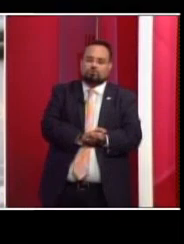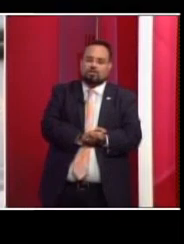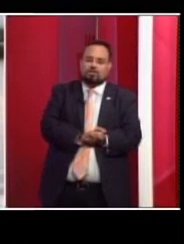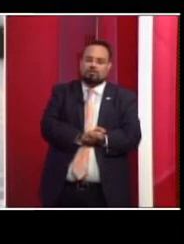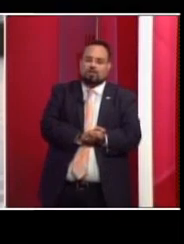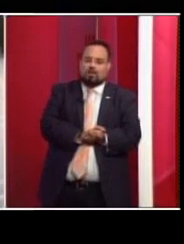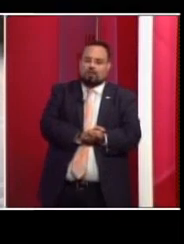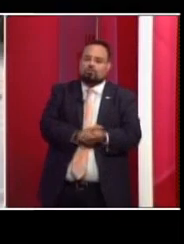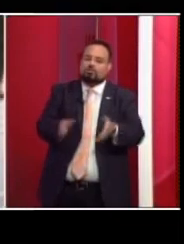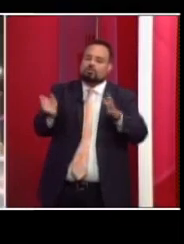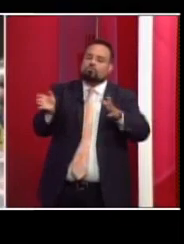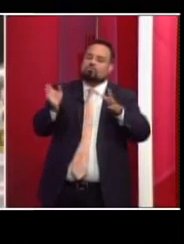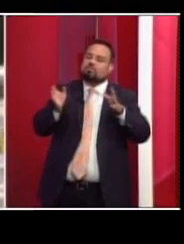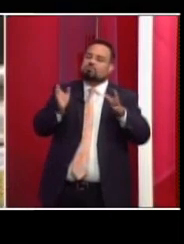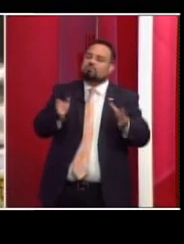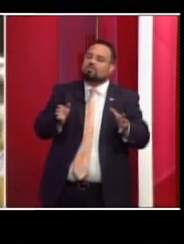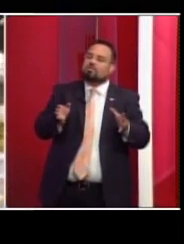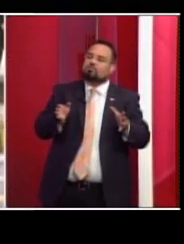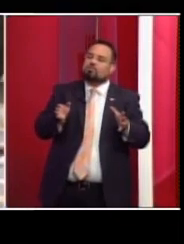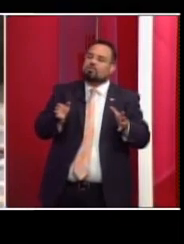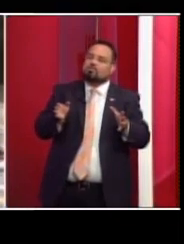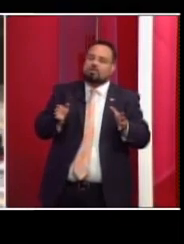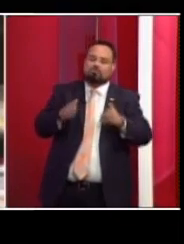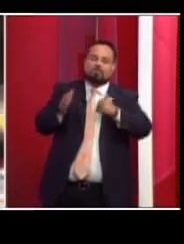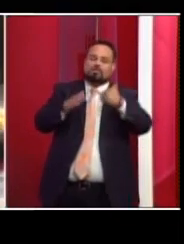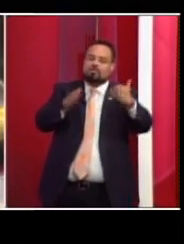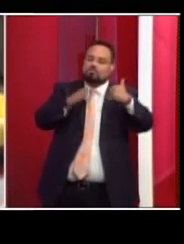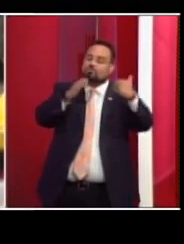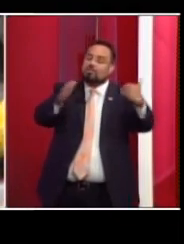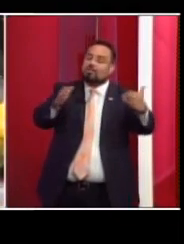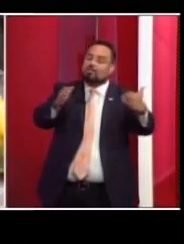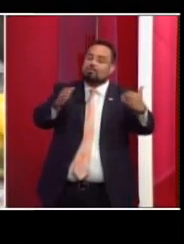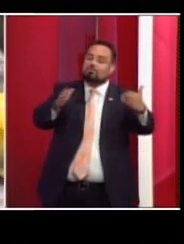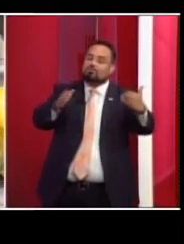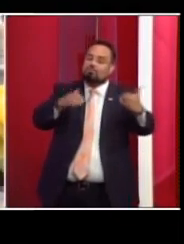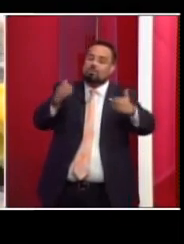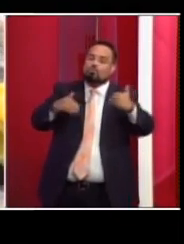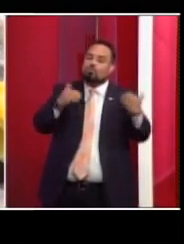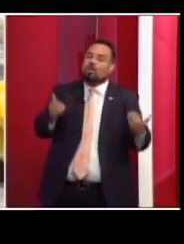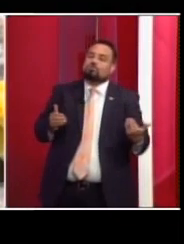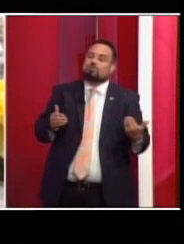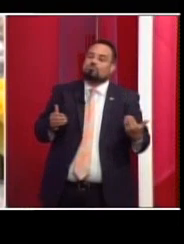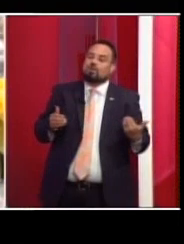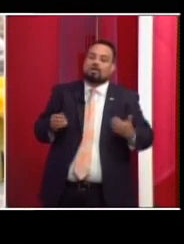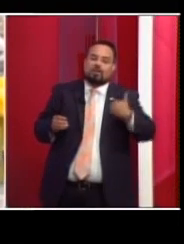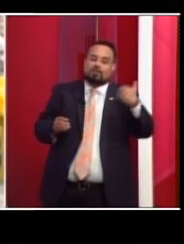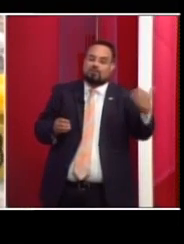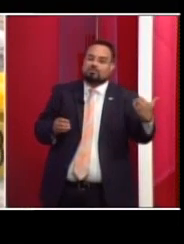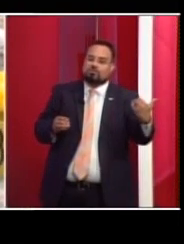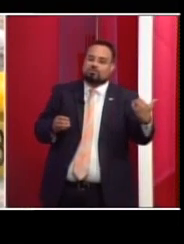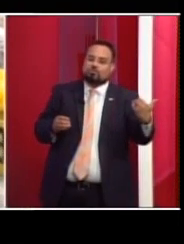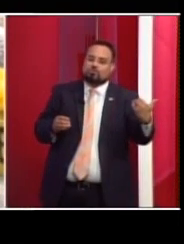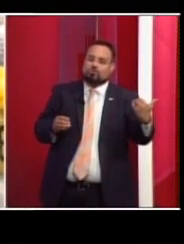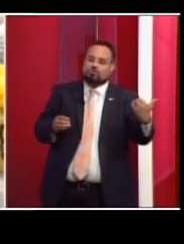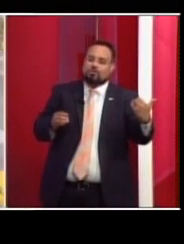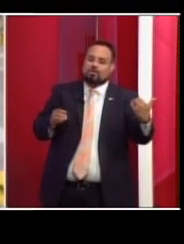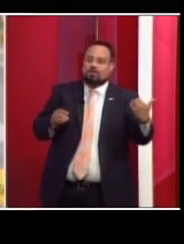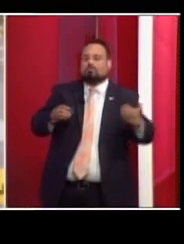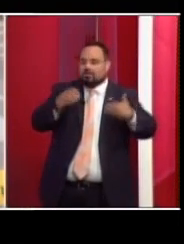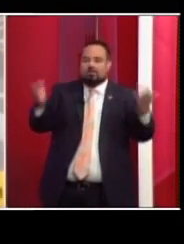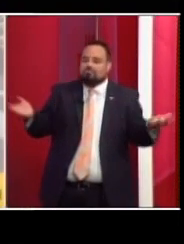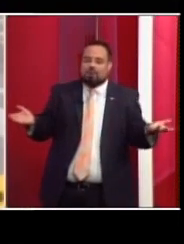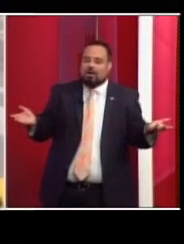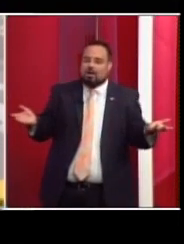por sus siglas en donde según unas investigaciones parte de sus directivos están vinculados también en temas de extorsión